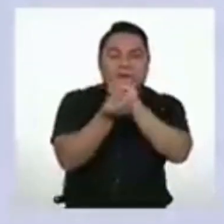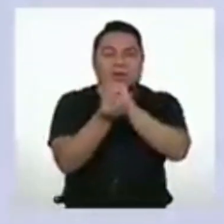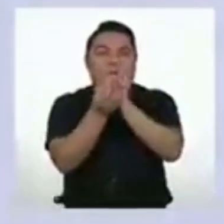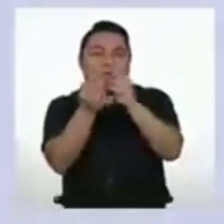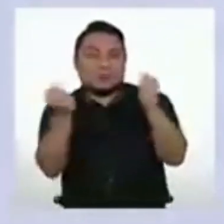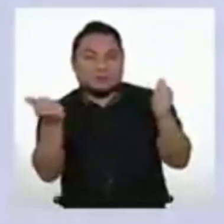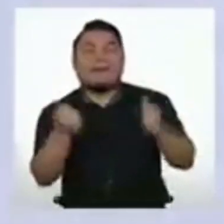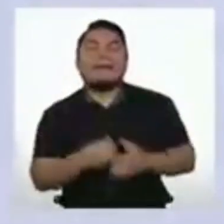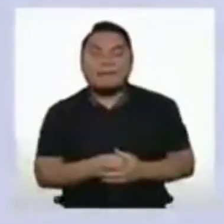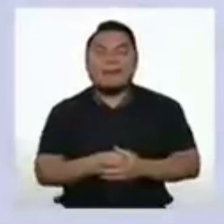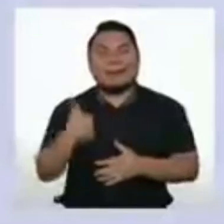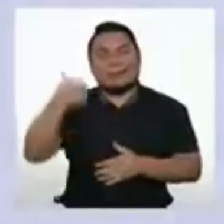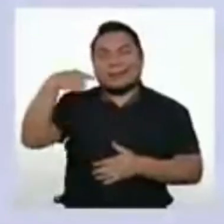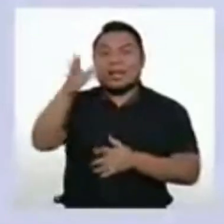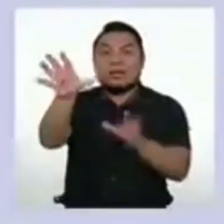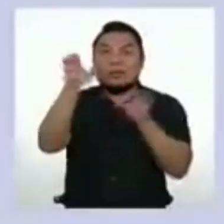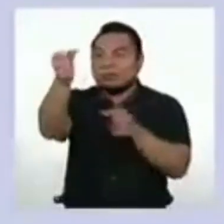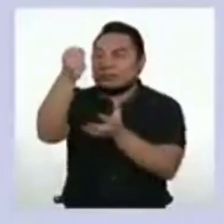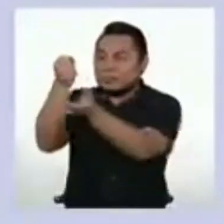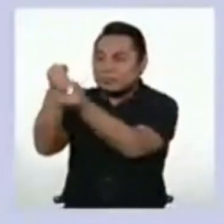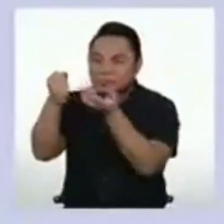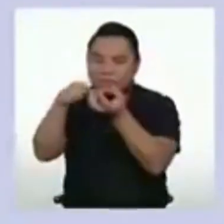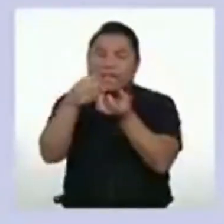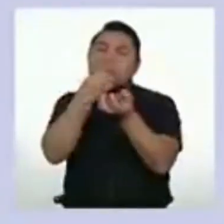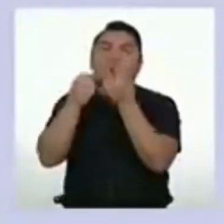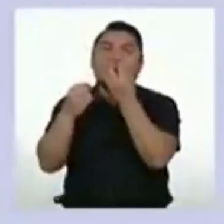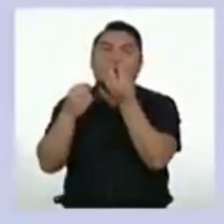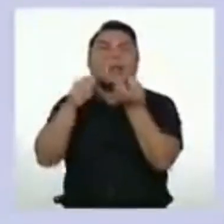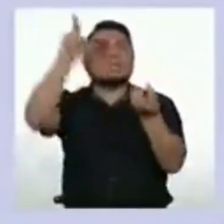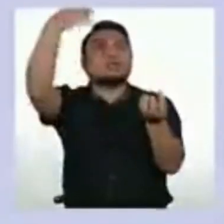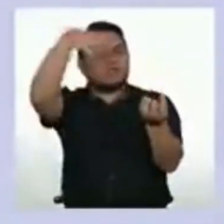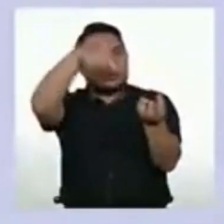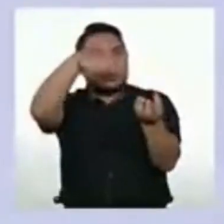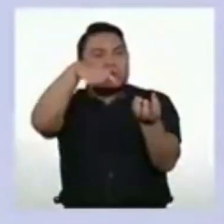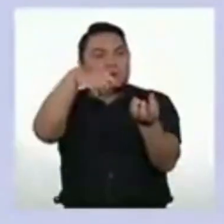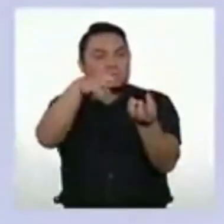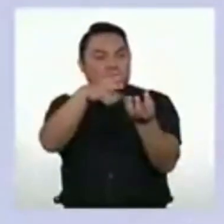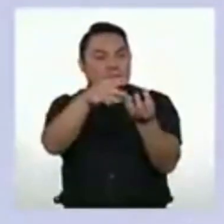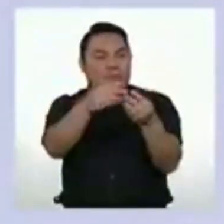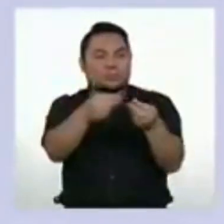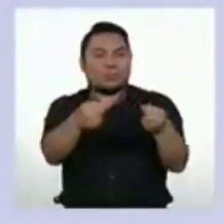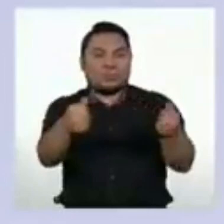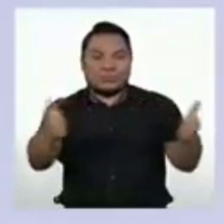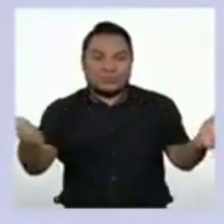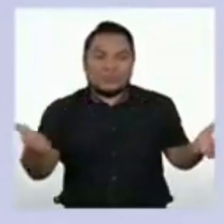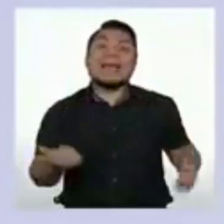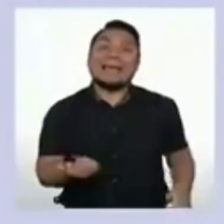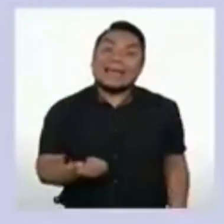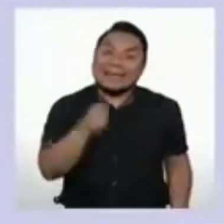cuando alguna vez hice derretir el hielo en el sol y vi el vapor que se forma. Claro, Patricia, eso